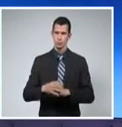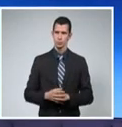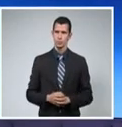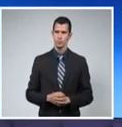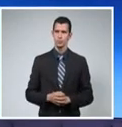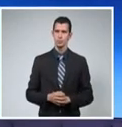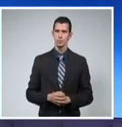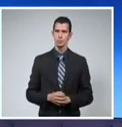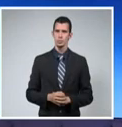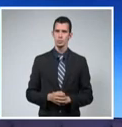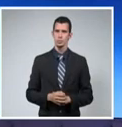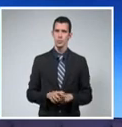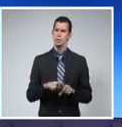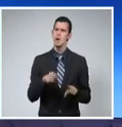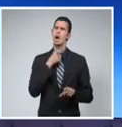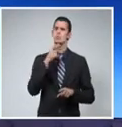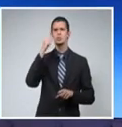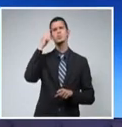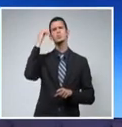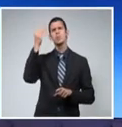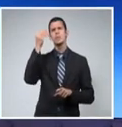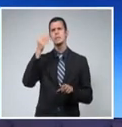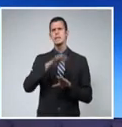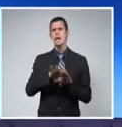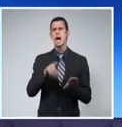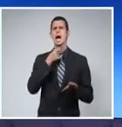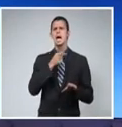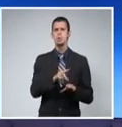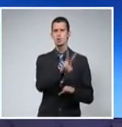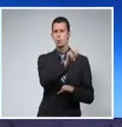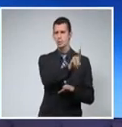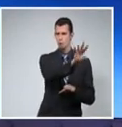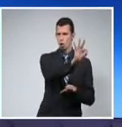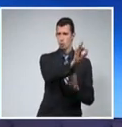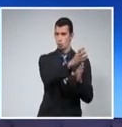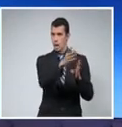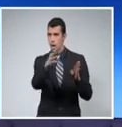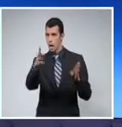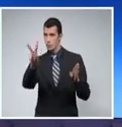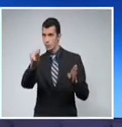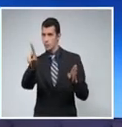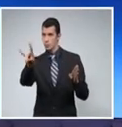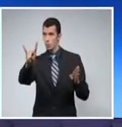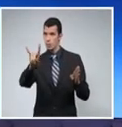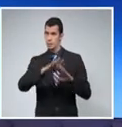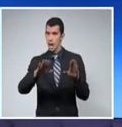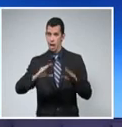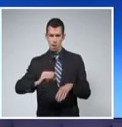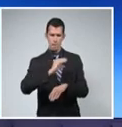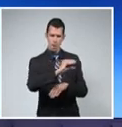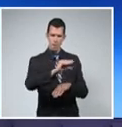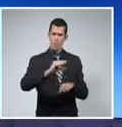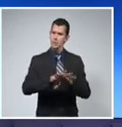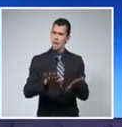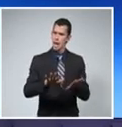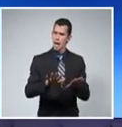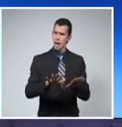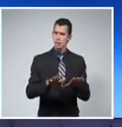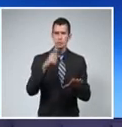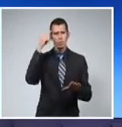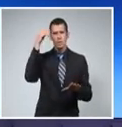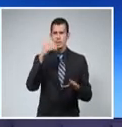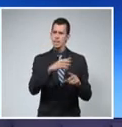ya consumieron. Fíjense, hemos hablado de 18, 19. Entonces, ¿se acabó el saldo para actuar en el país?